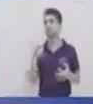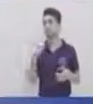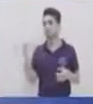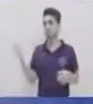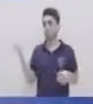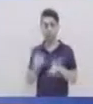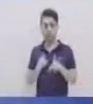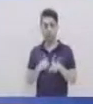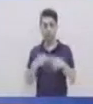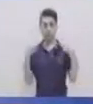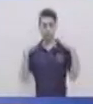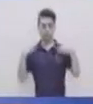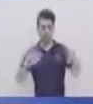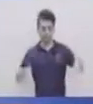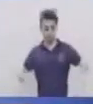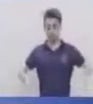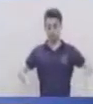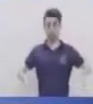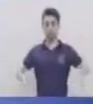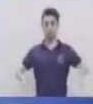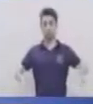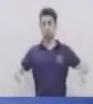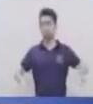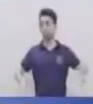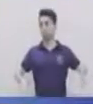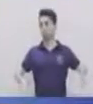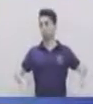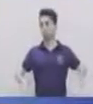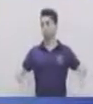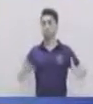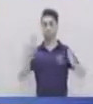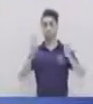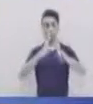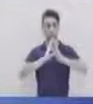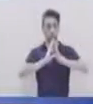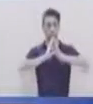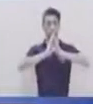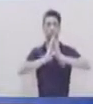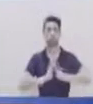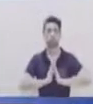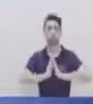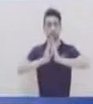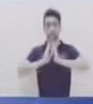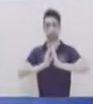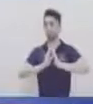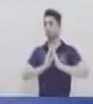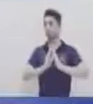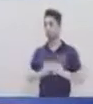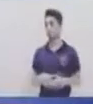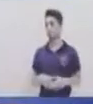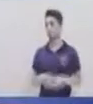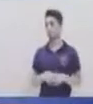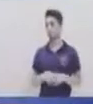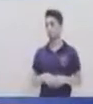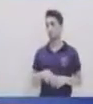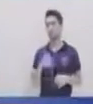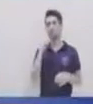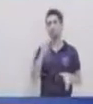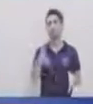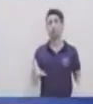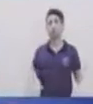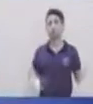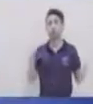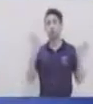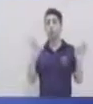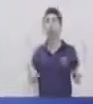¿sí? A la anchura de nuestros hombros, juntamos nuestras manos acá, a una semiflexión. Al momento de elevarme, doy un